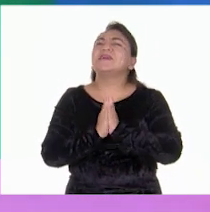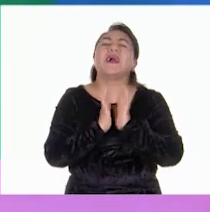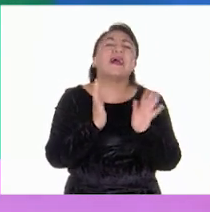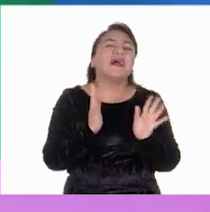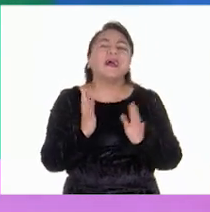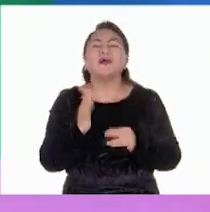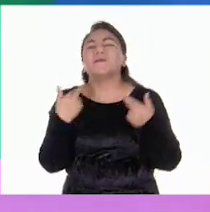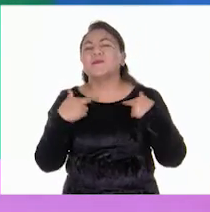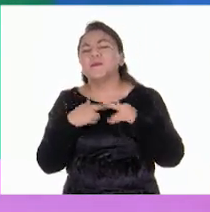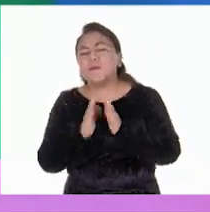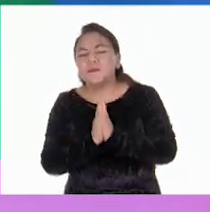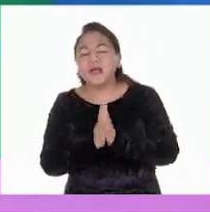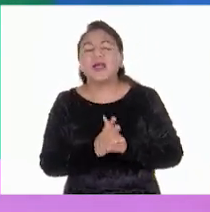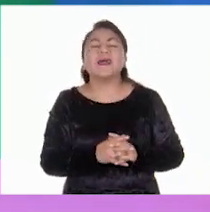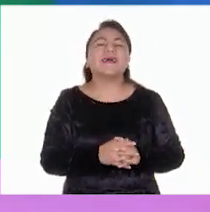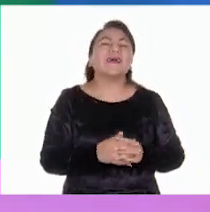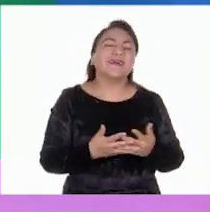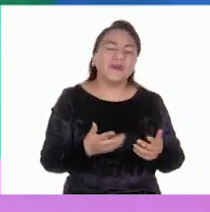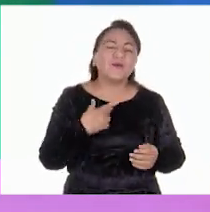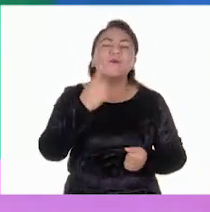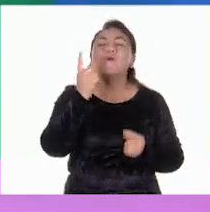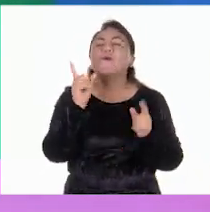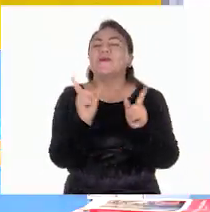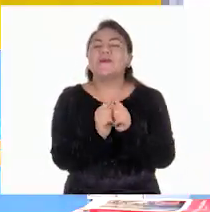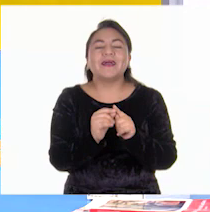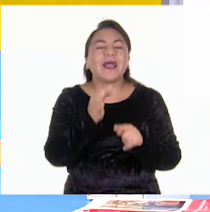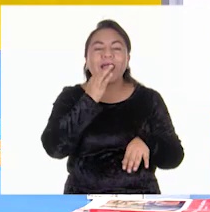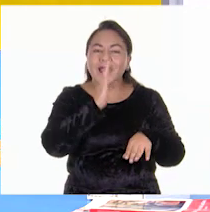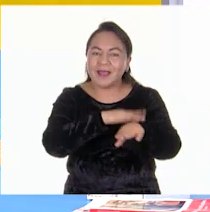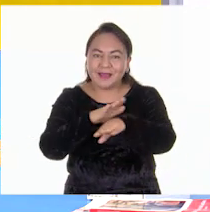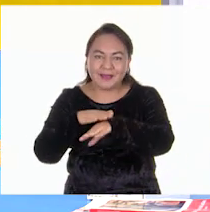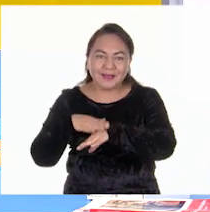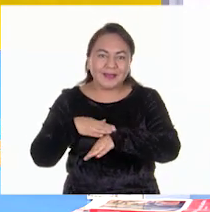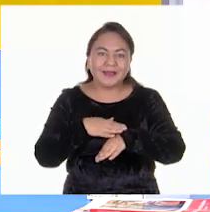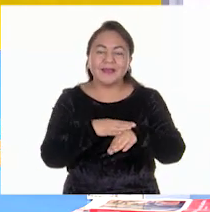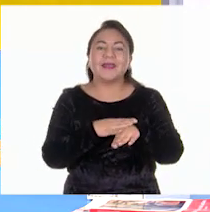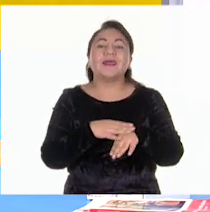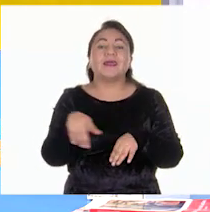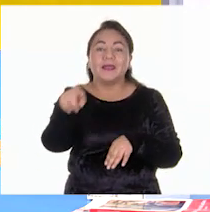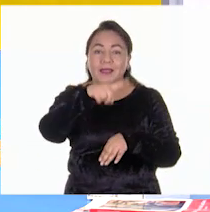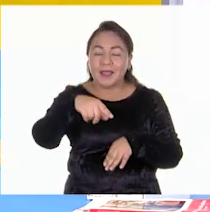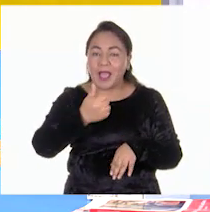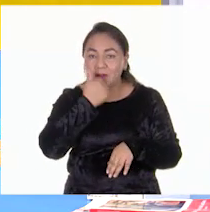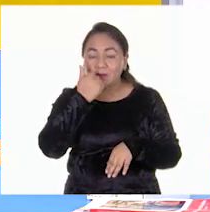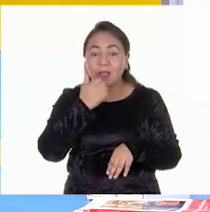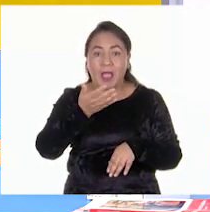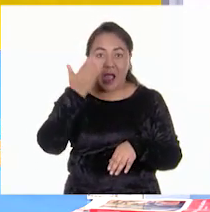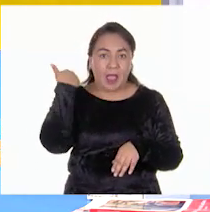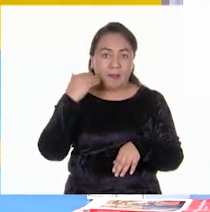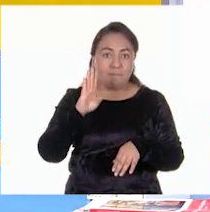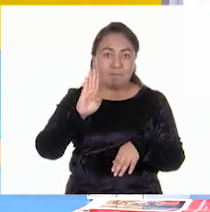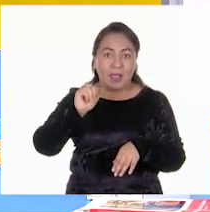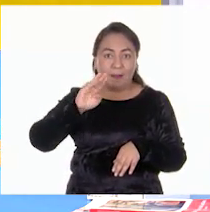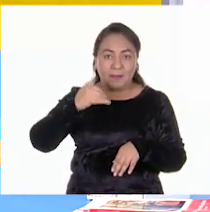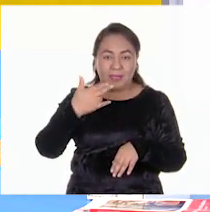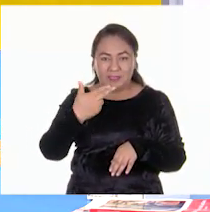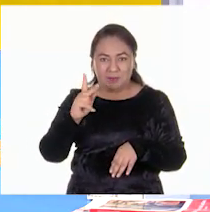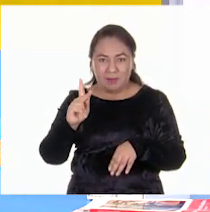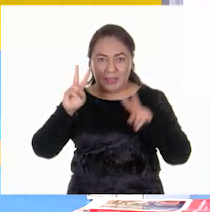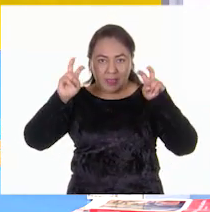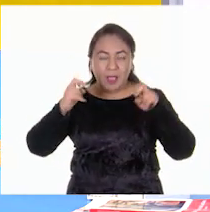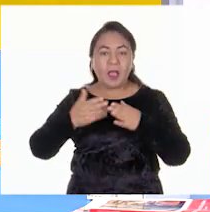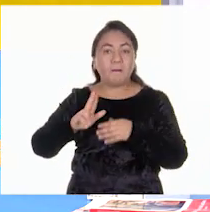Gaby! Solo quiero recordarles a las y los niños que analizamos Baby HP el martes de la semana